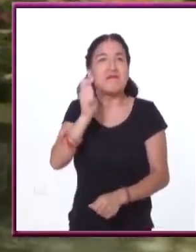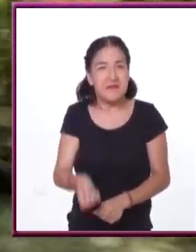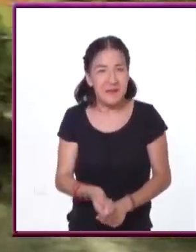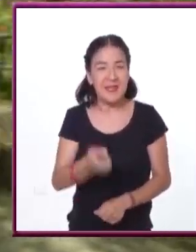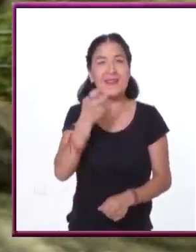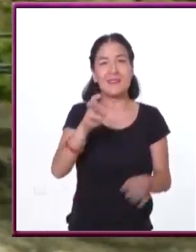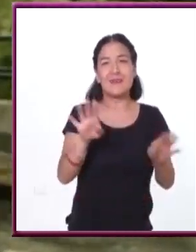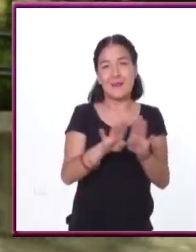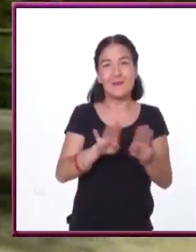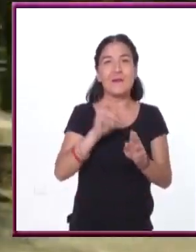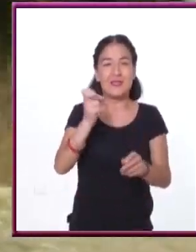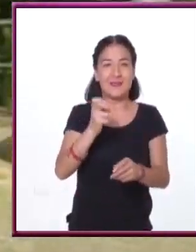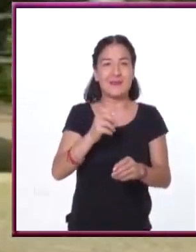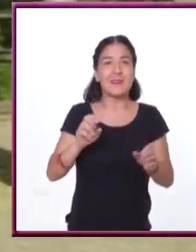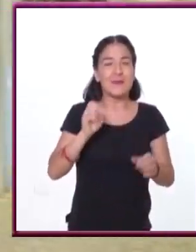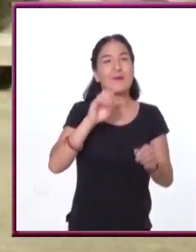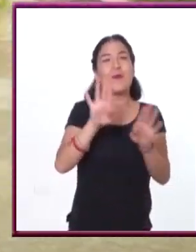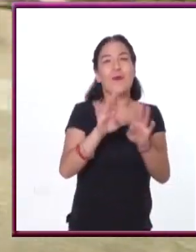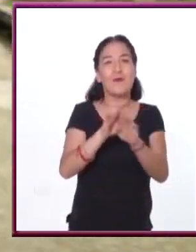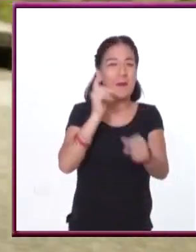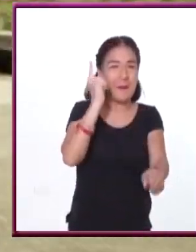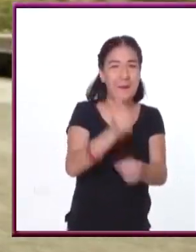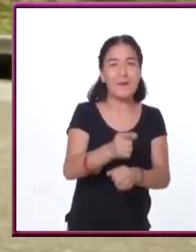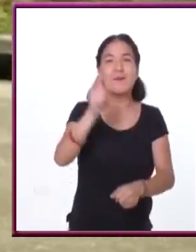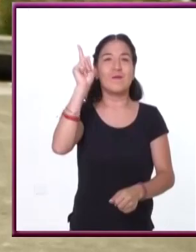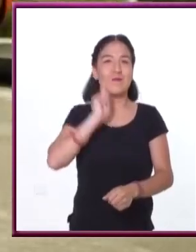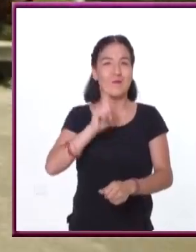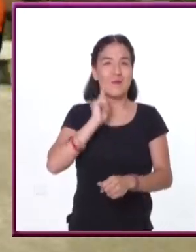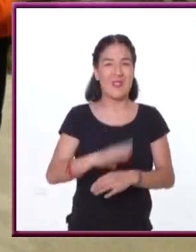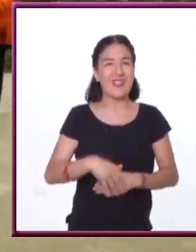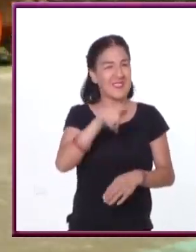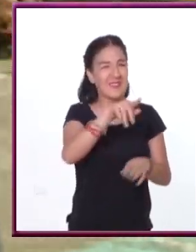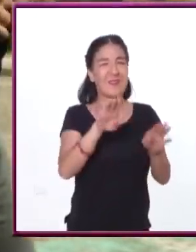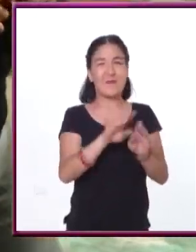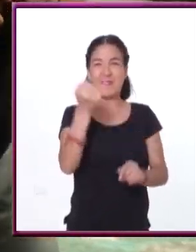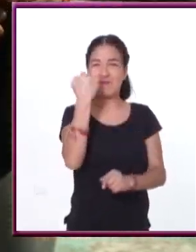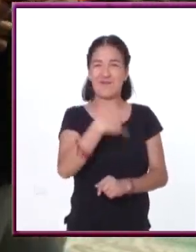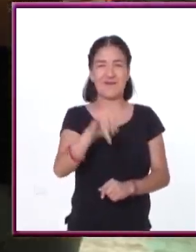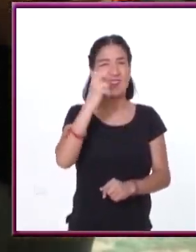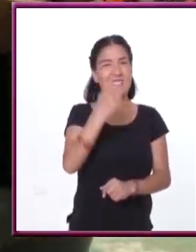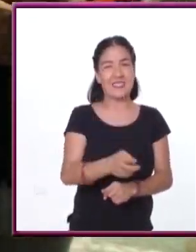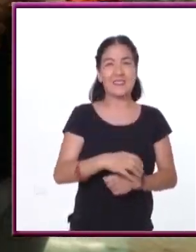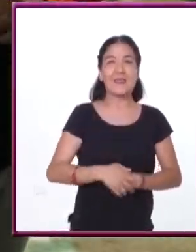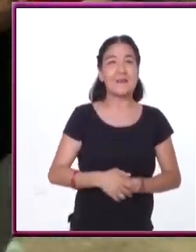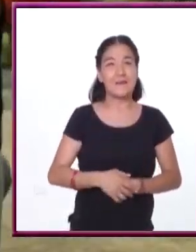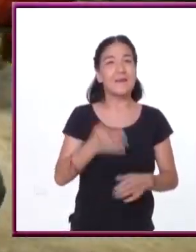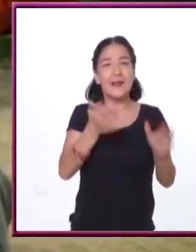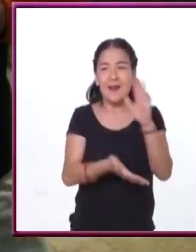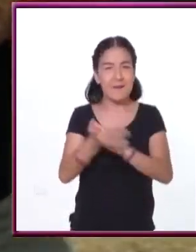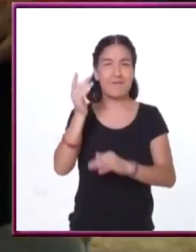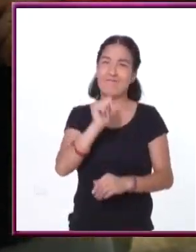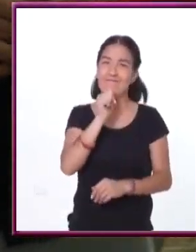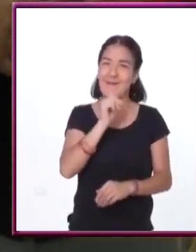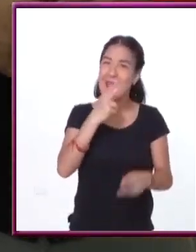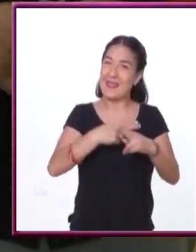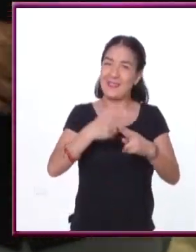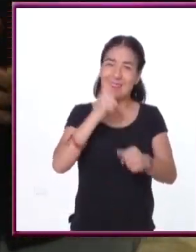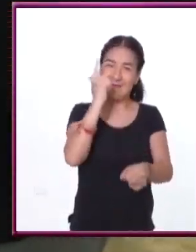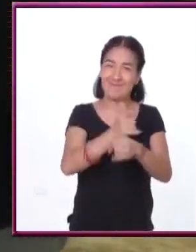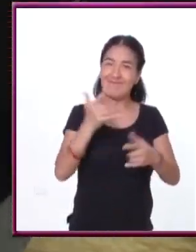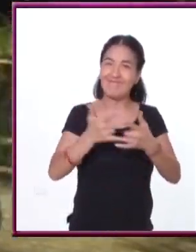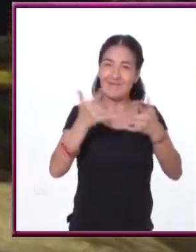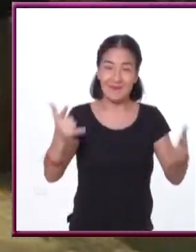dio todo esto de la exclusión femenina, ¿eh? Suena tan absurdo como la historia de Galileo. No nos vamos hasta descubrir esta historia.